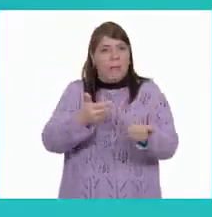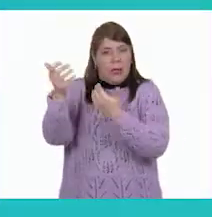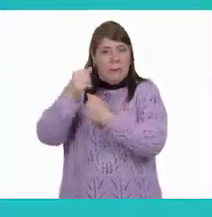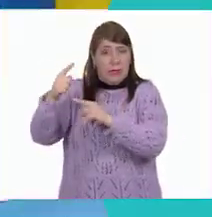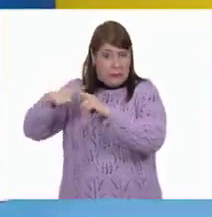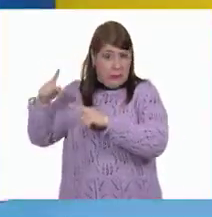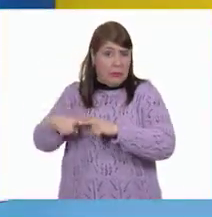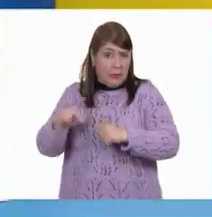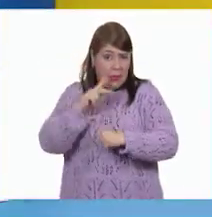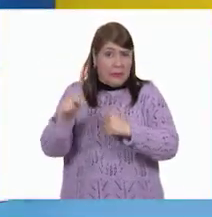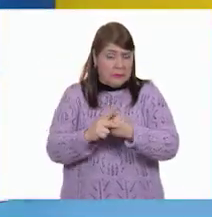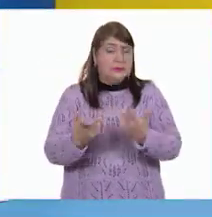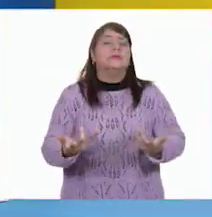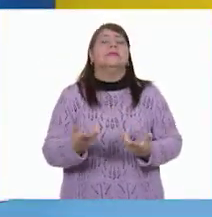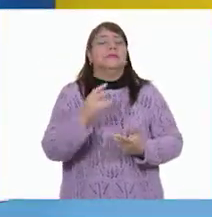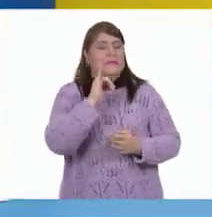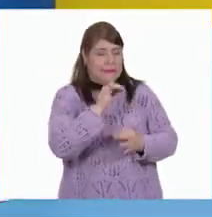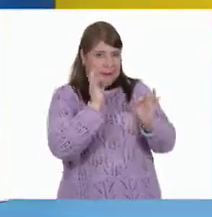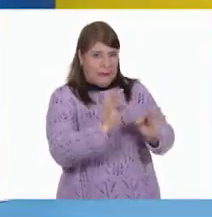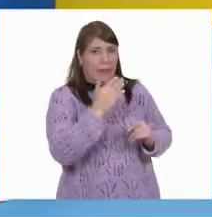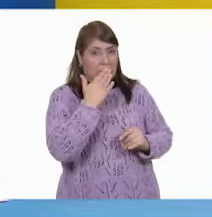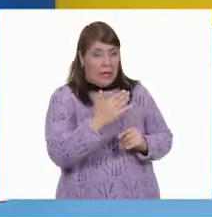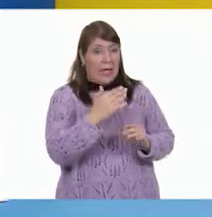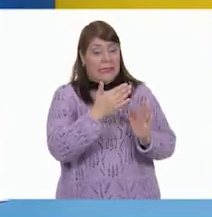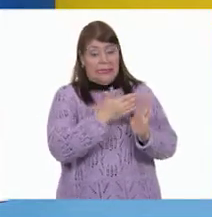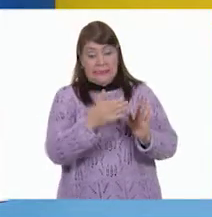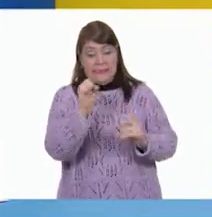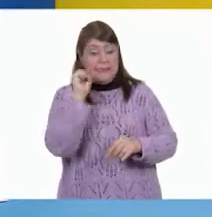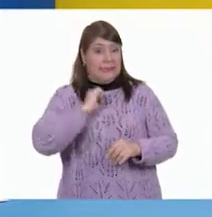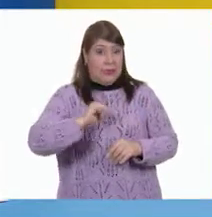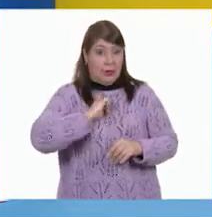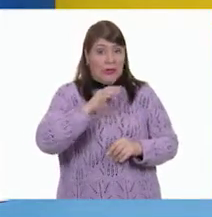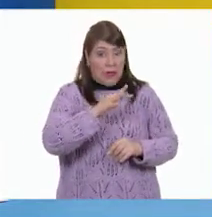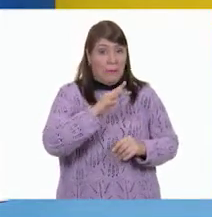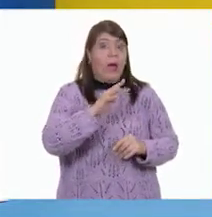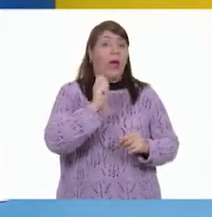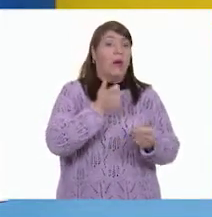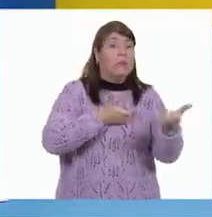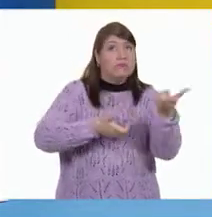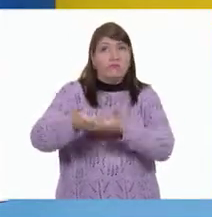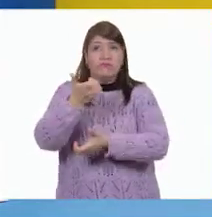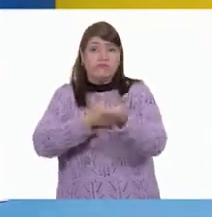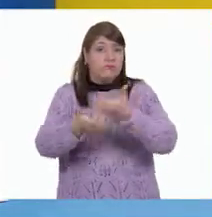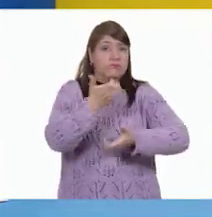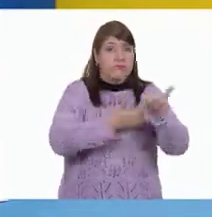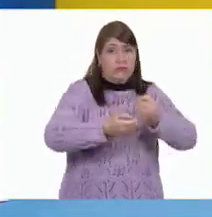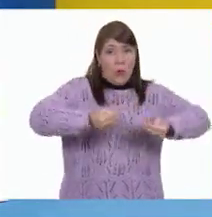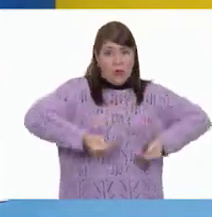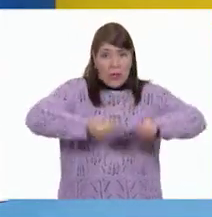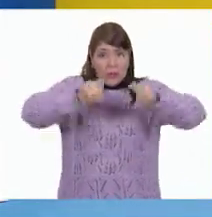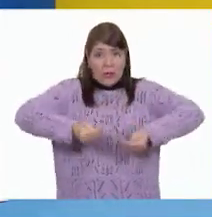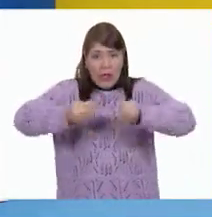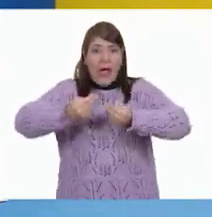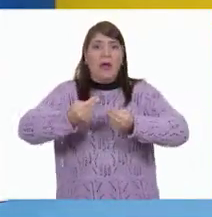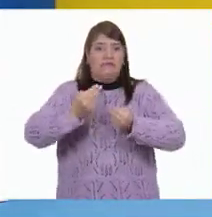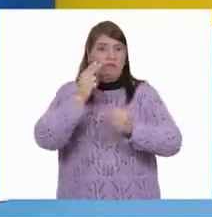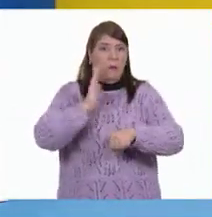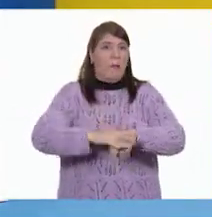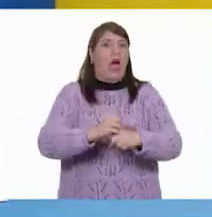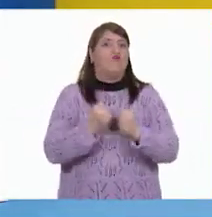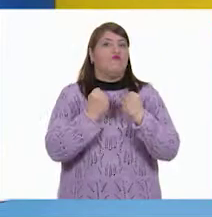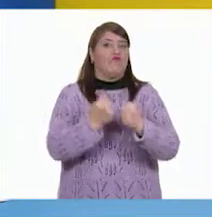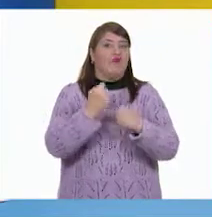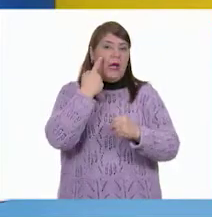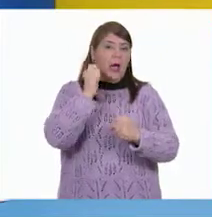exacto. A finales del siglo XIX, el comercio interno y externo estaba plenamente consolidado, precisamente gracias a